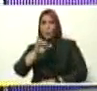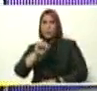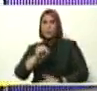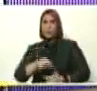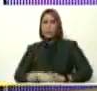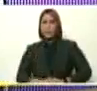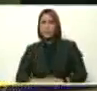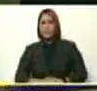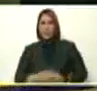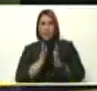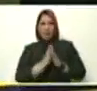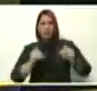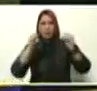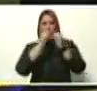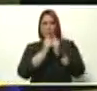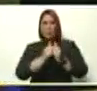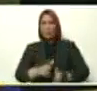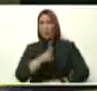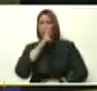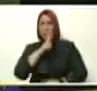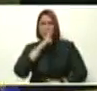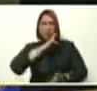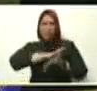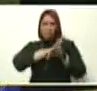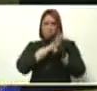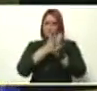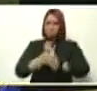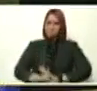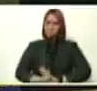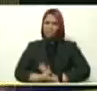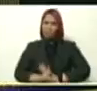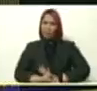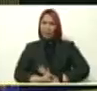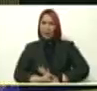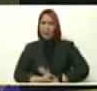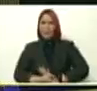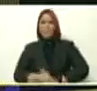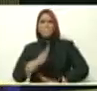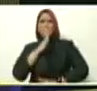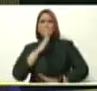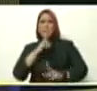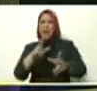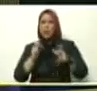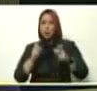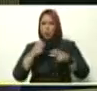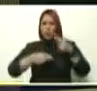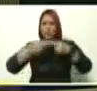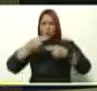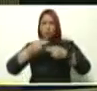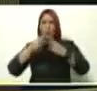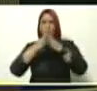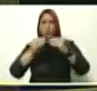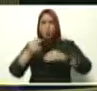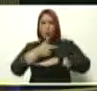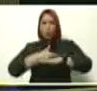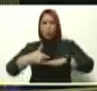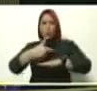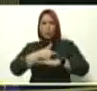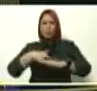que dejaron devastado las cuentas, la infraestructura y toda la gobernación de Anzoátegui.